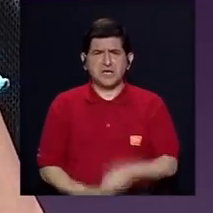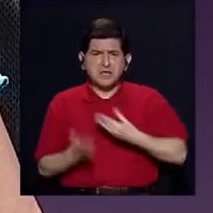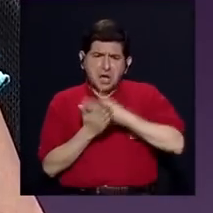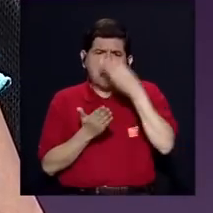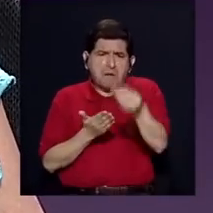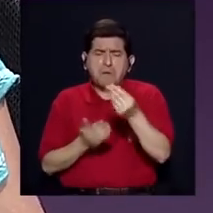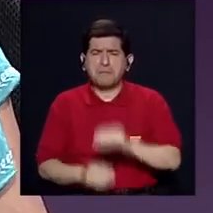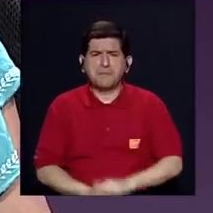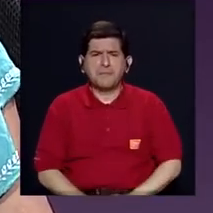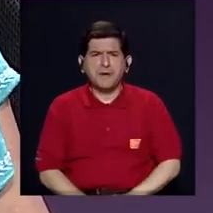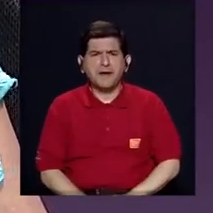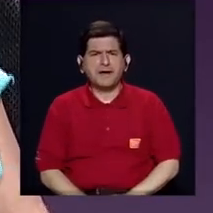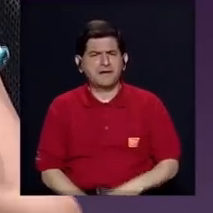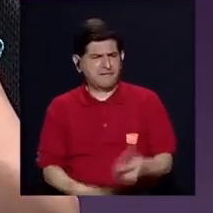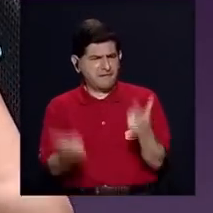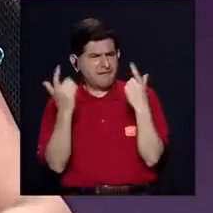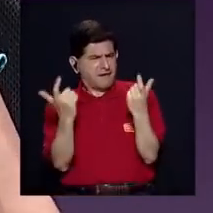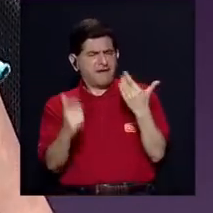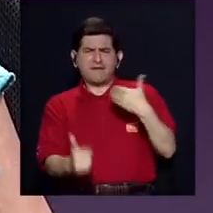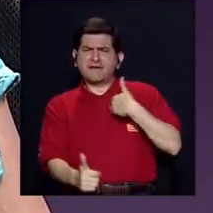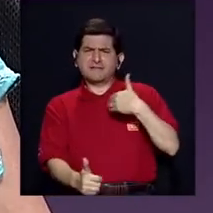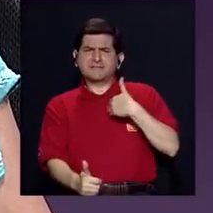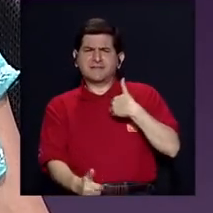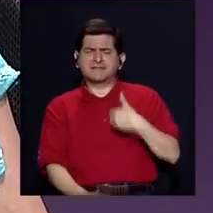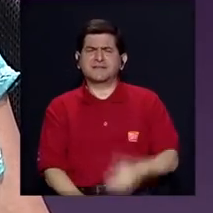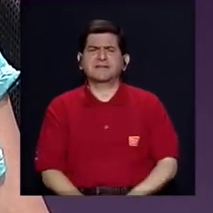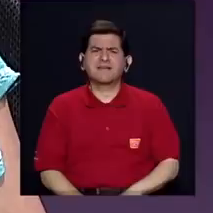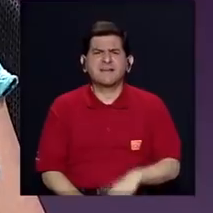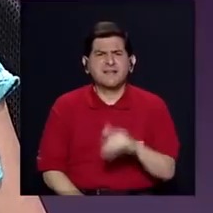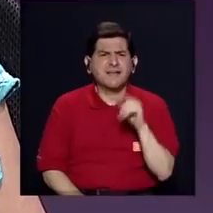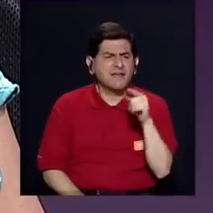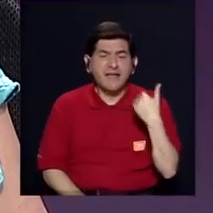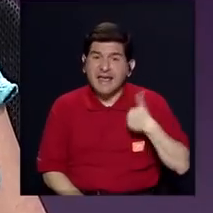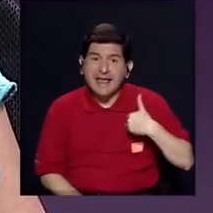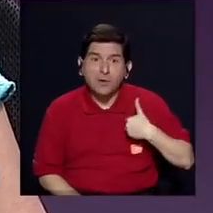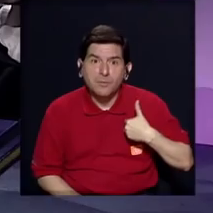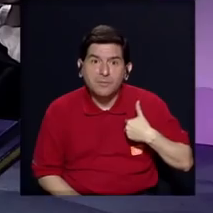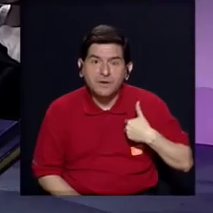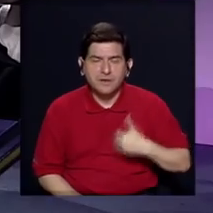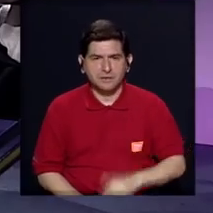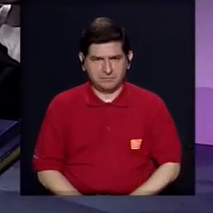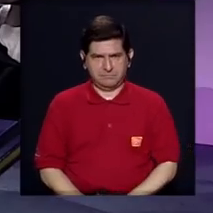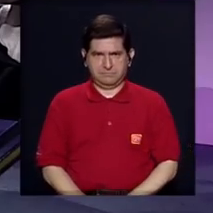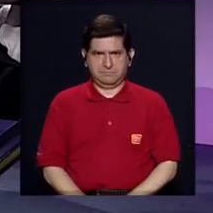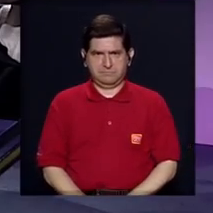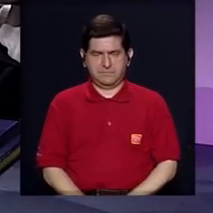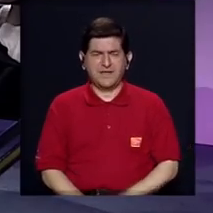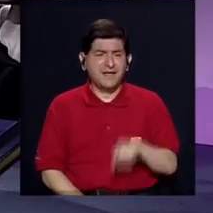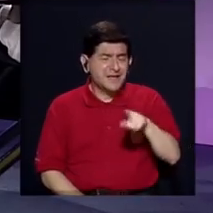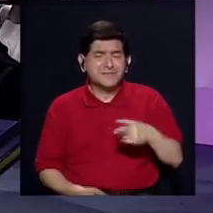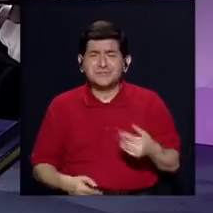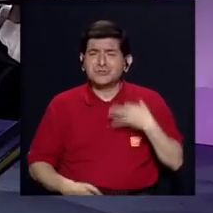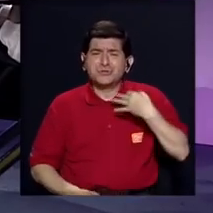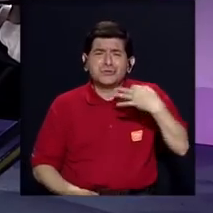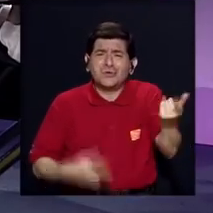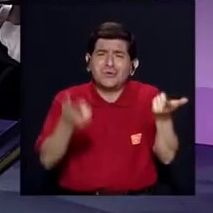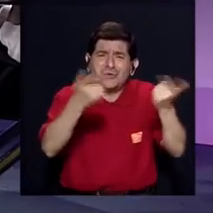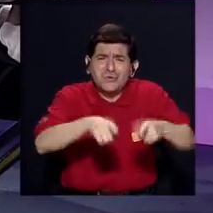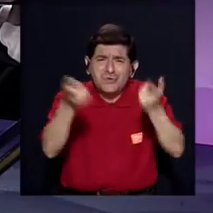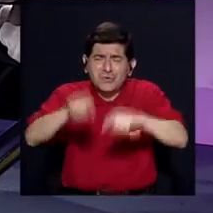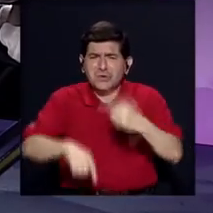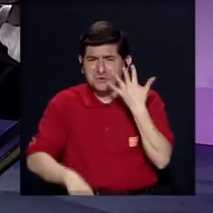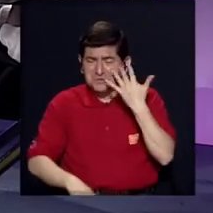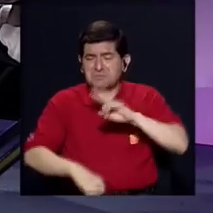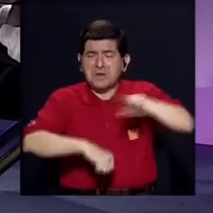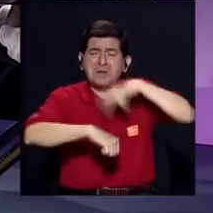compra verdad cuál es la ganancia que adquiere él y son cosas que están ahí verdad como en la cotidianidad y que nos